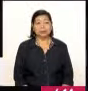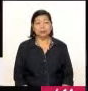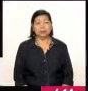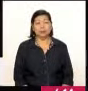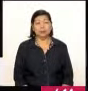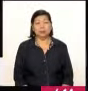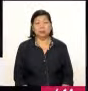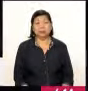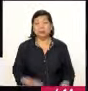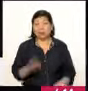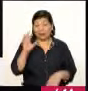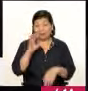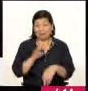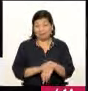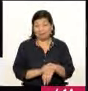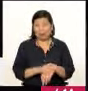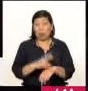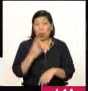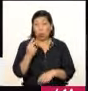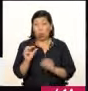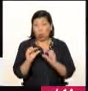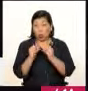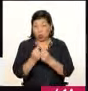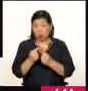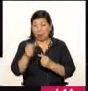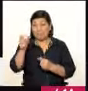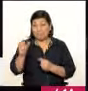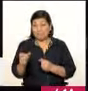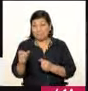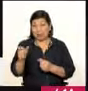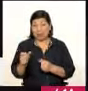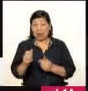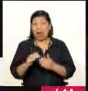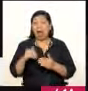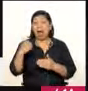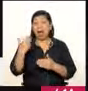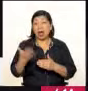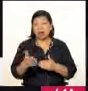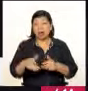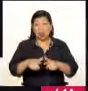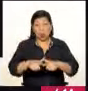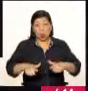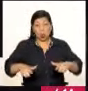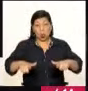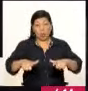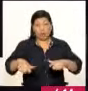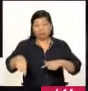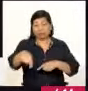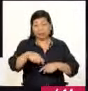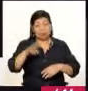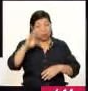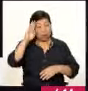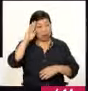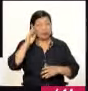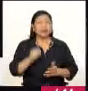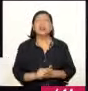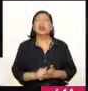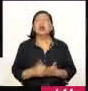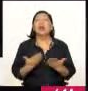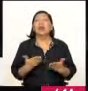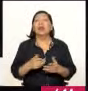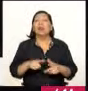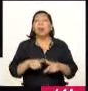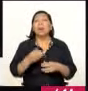Tras la intervención, un grupo de manifestantes se presentó en los exteriores de la Comisaría El Triunfo, ubicada en el distrito de La